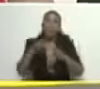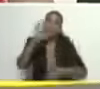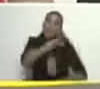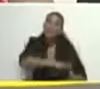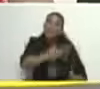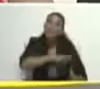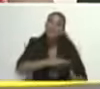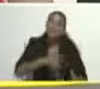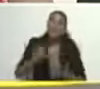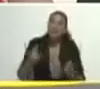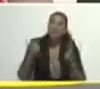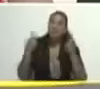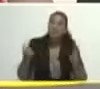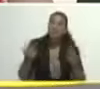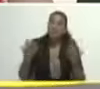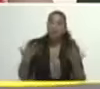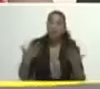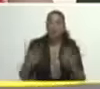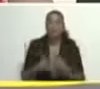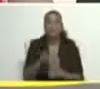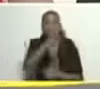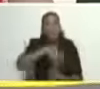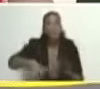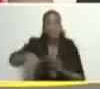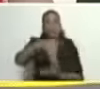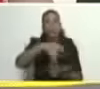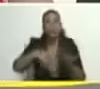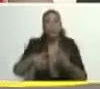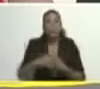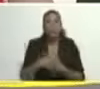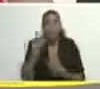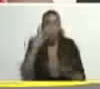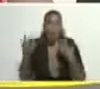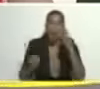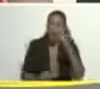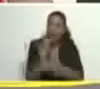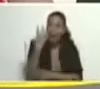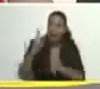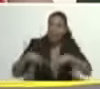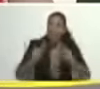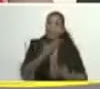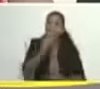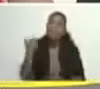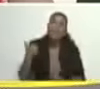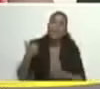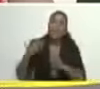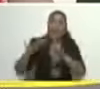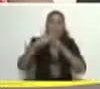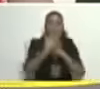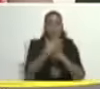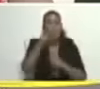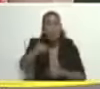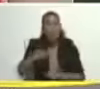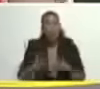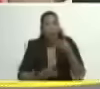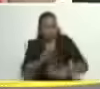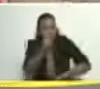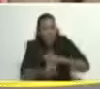sociedad, en esta sociedad que queremos construir para mejorar todos. Y cuando uno hace